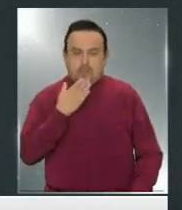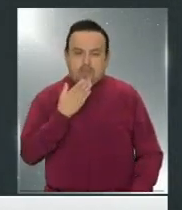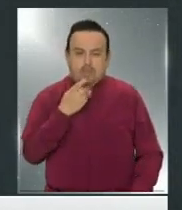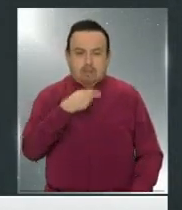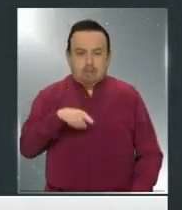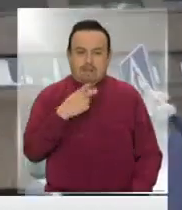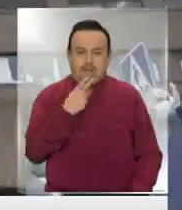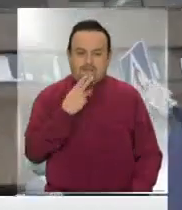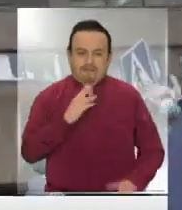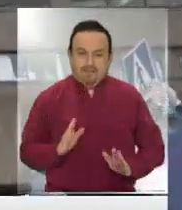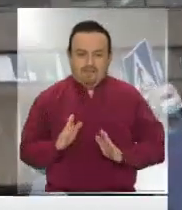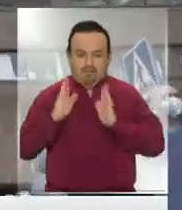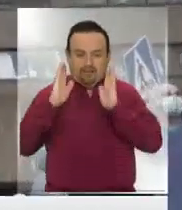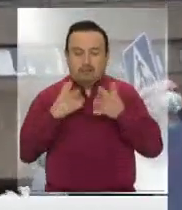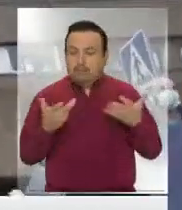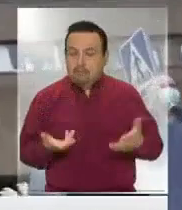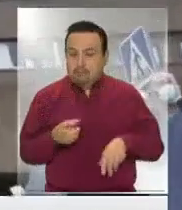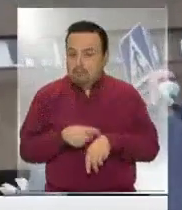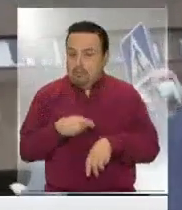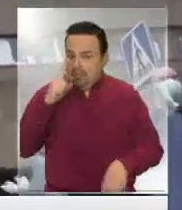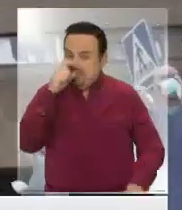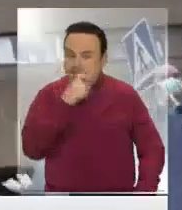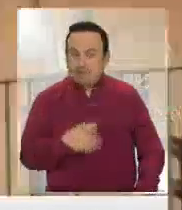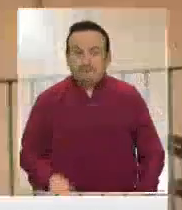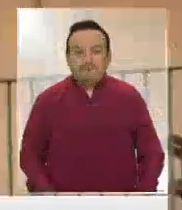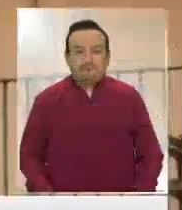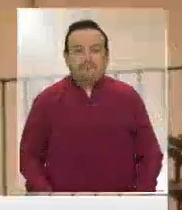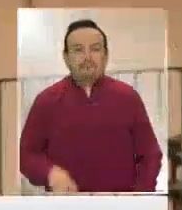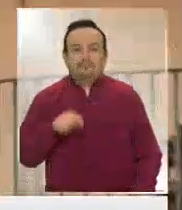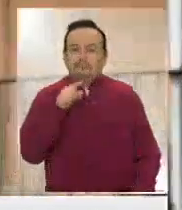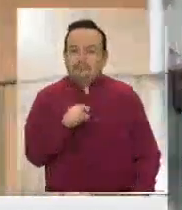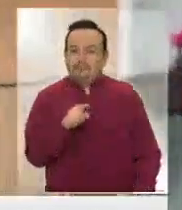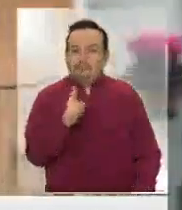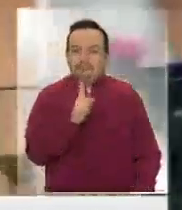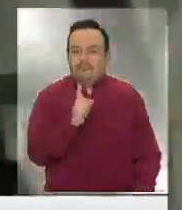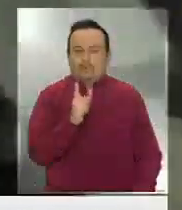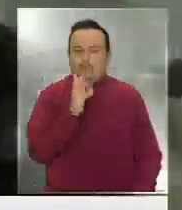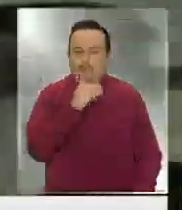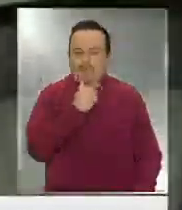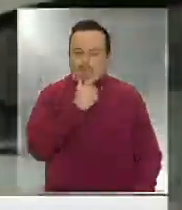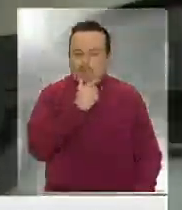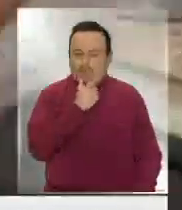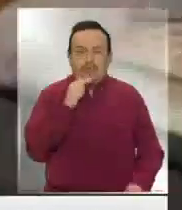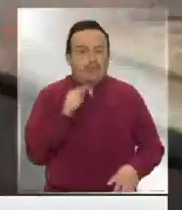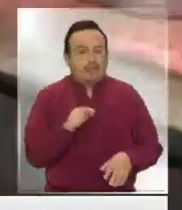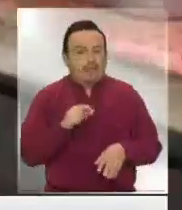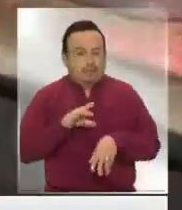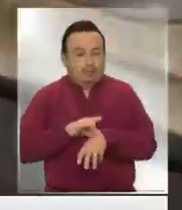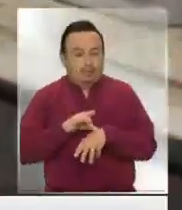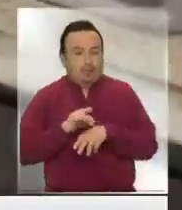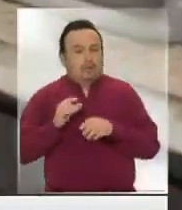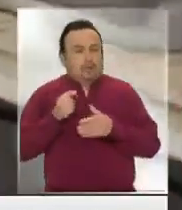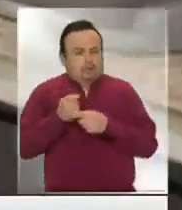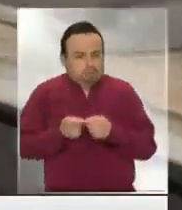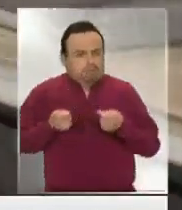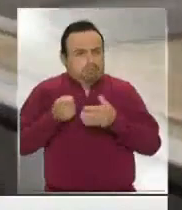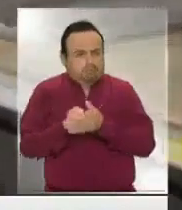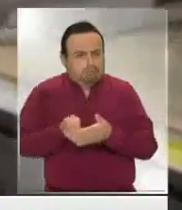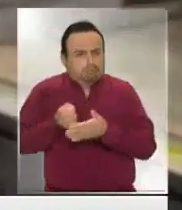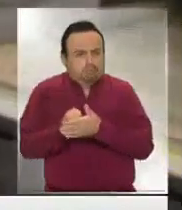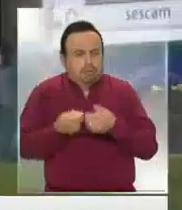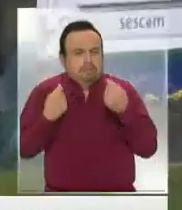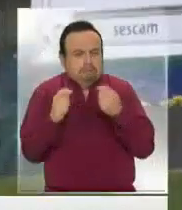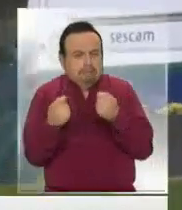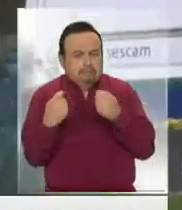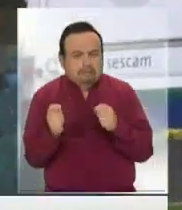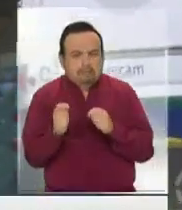nuestros residentes. Son momentos difíciles, de eso no cabe duda. Muchos médicos luchan día a día para combatir una